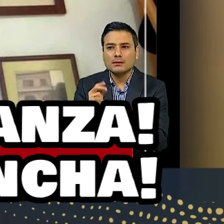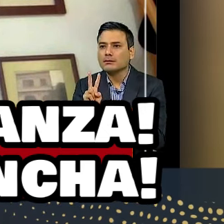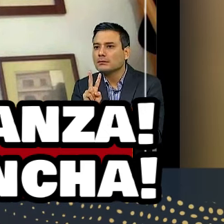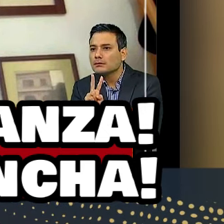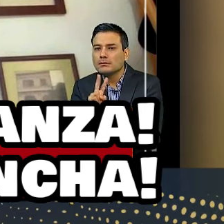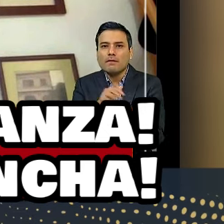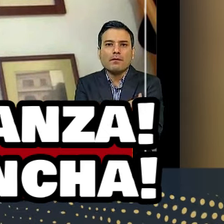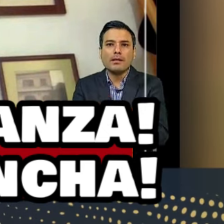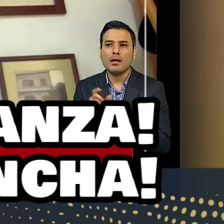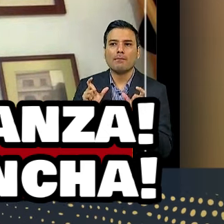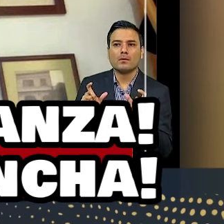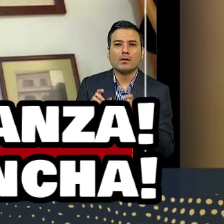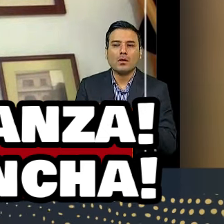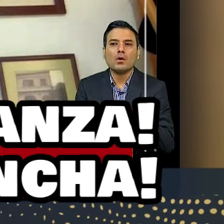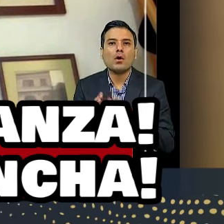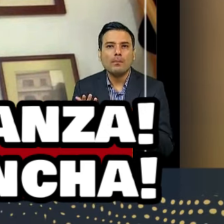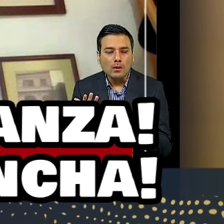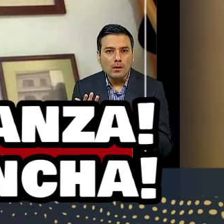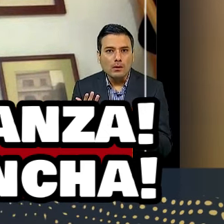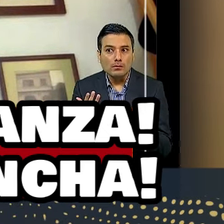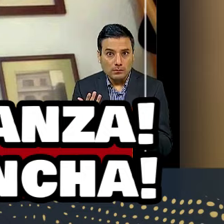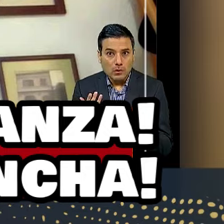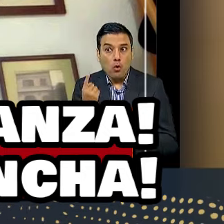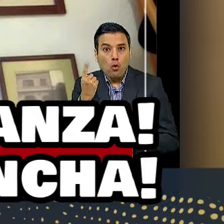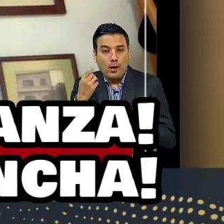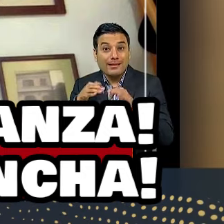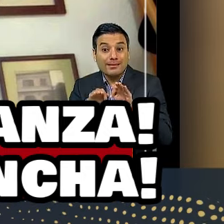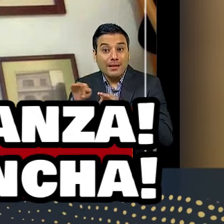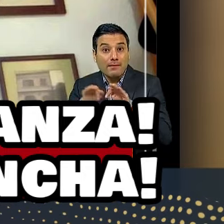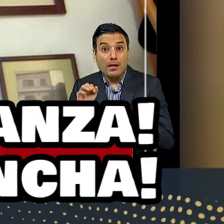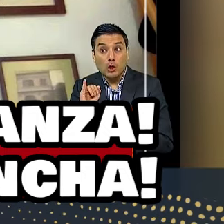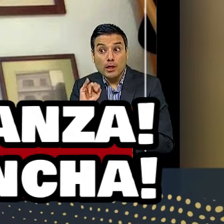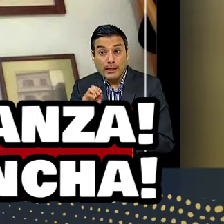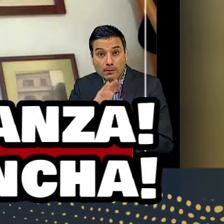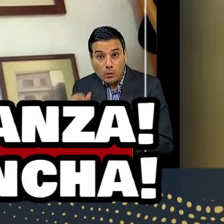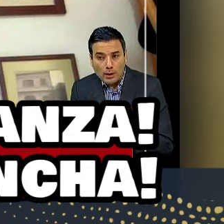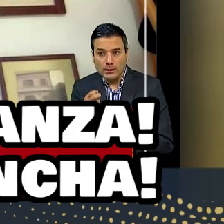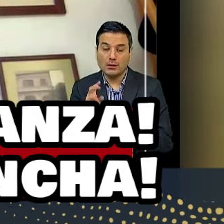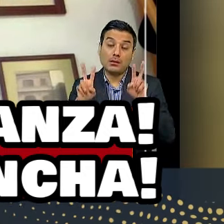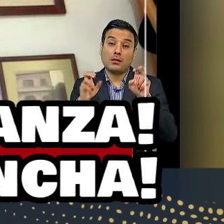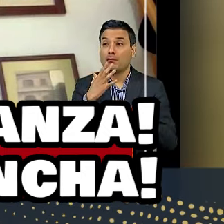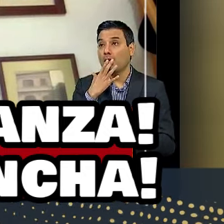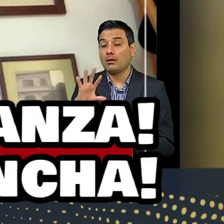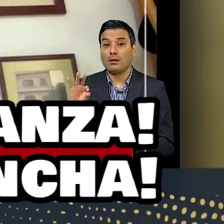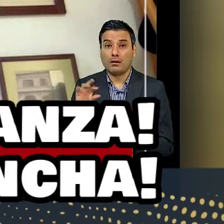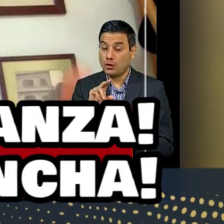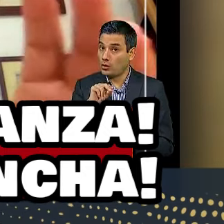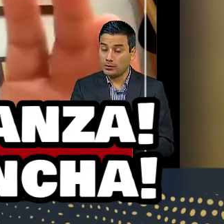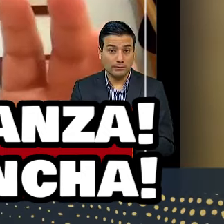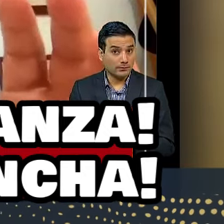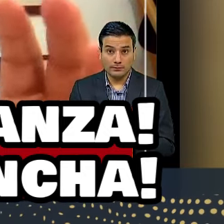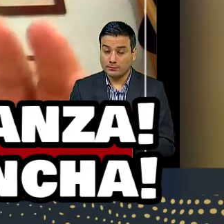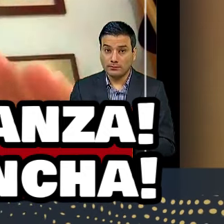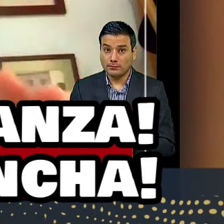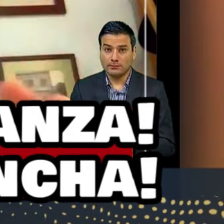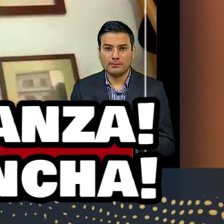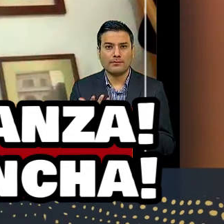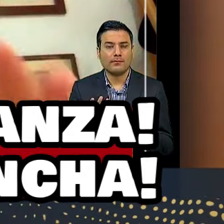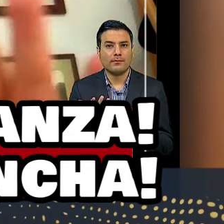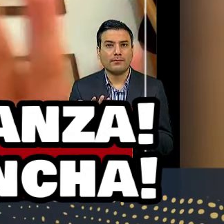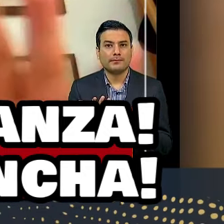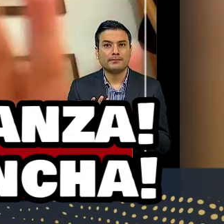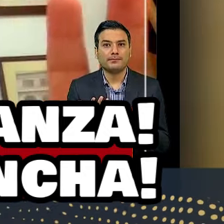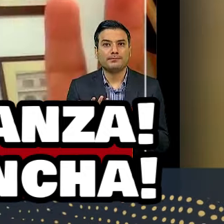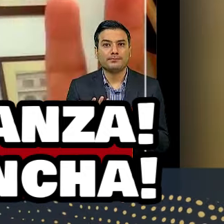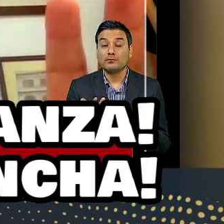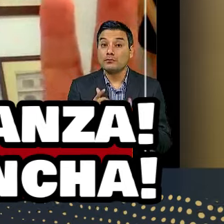familia en términos de lo que significa que una persona que colabora en el instituto pierda la vida no me parece un tema menor Y eso va de la mano de si hay